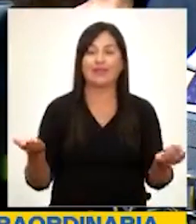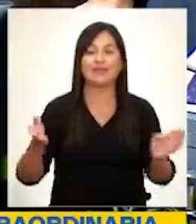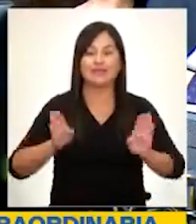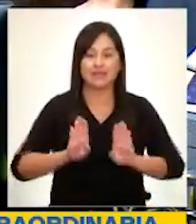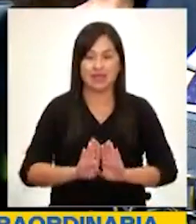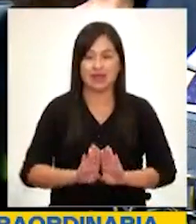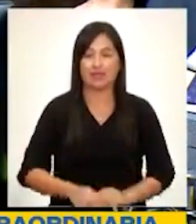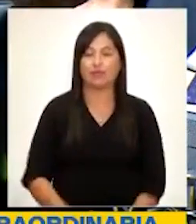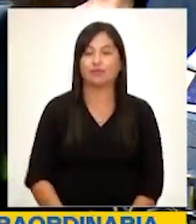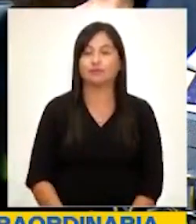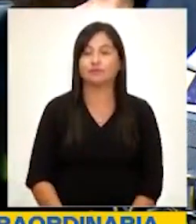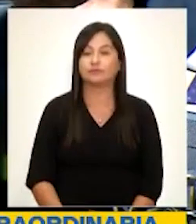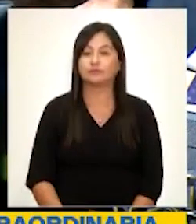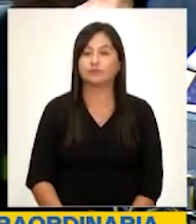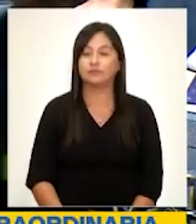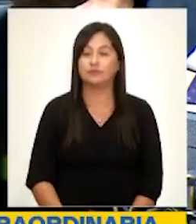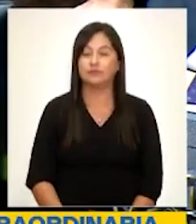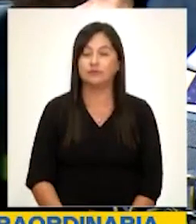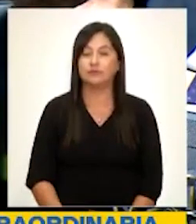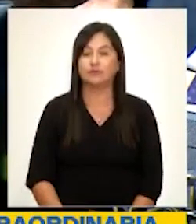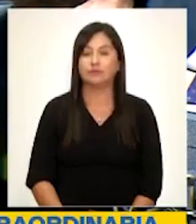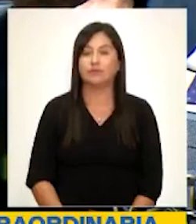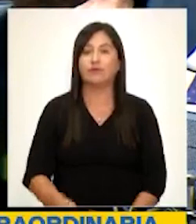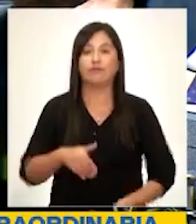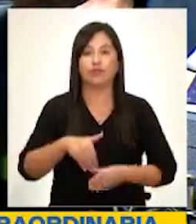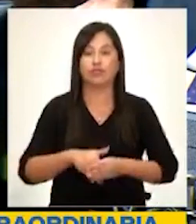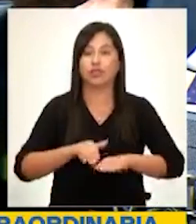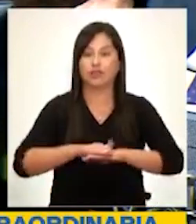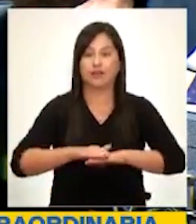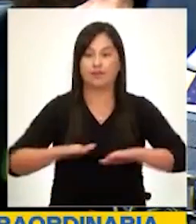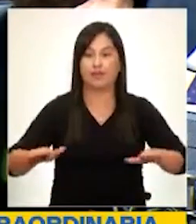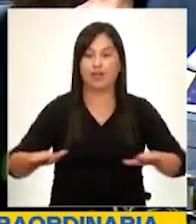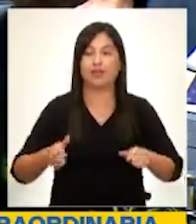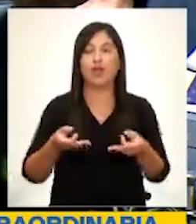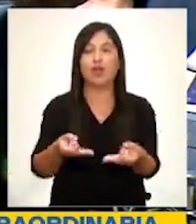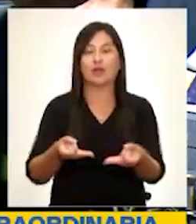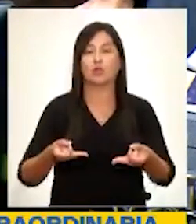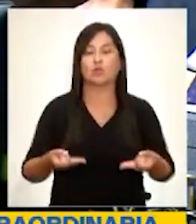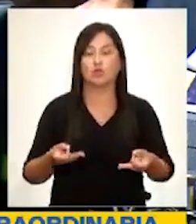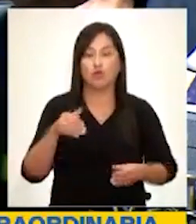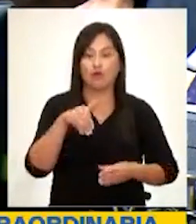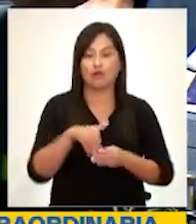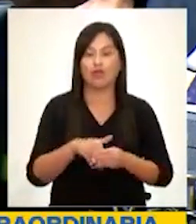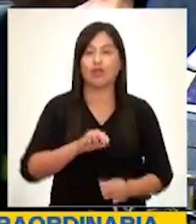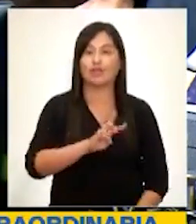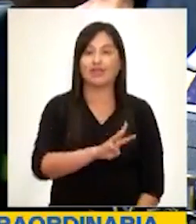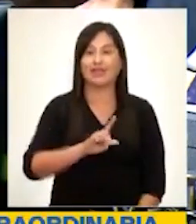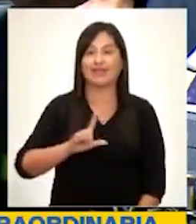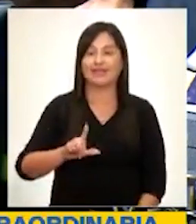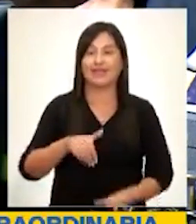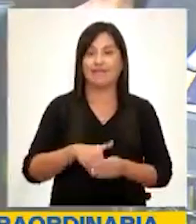construcción establece un nuevo programa de garantías para permitir el refinanciamiento de deudas comerciales y de consumo de personas sobre